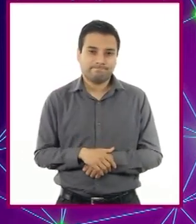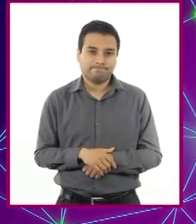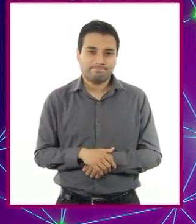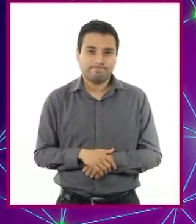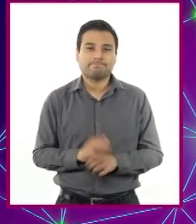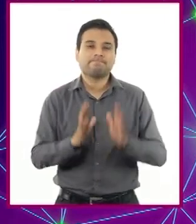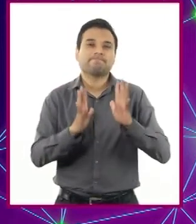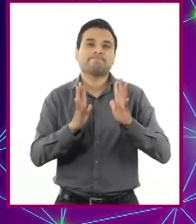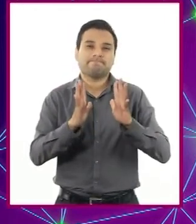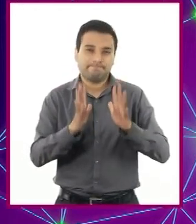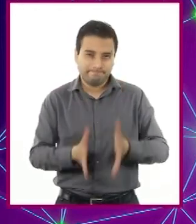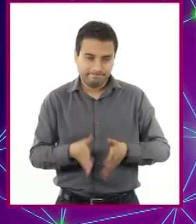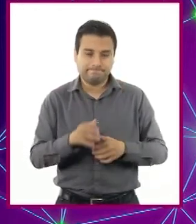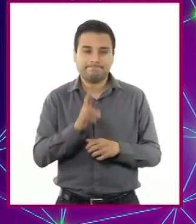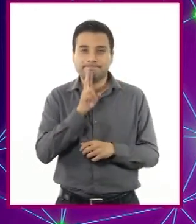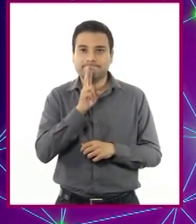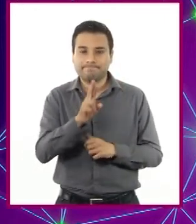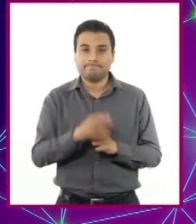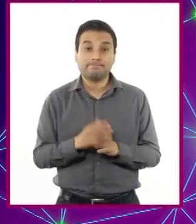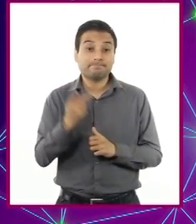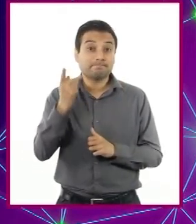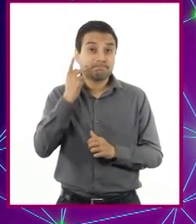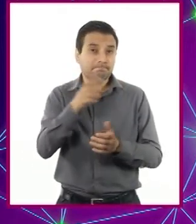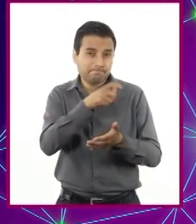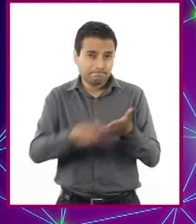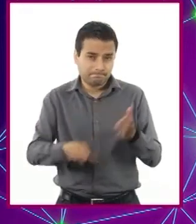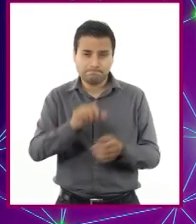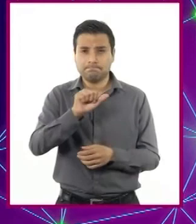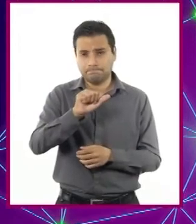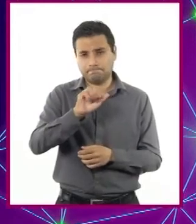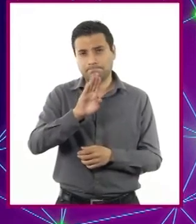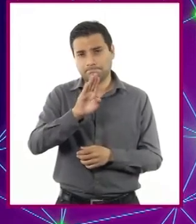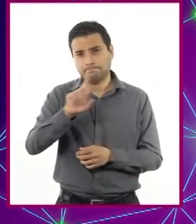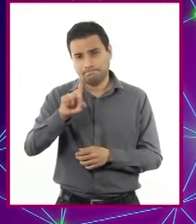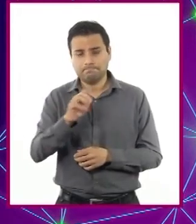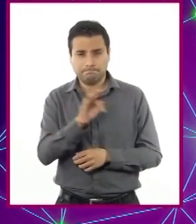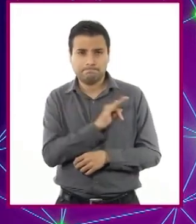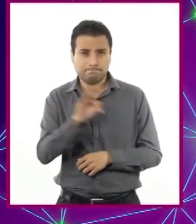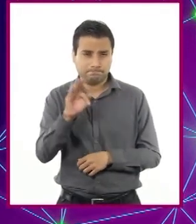Ejercicio resuelto. Patricio puede comprar los recipientes A, B y D.